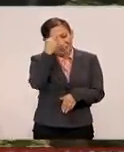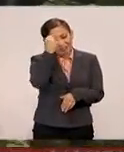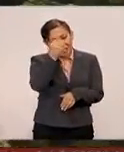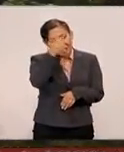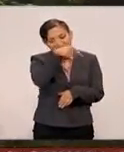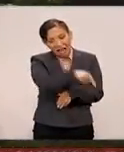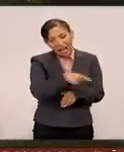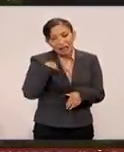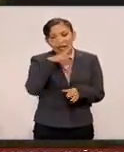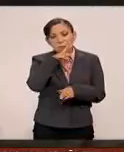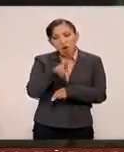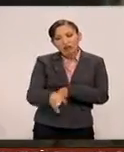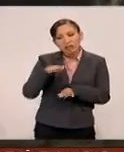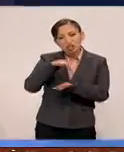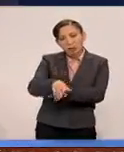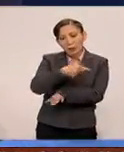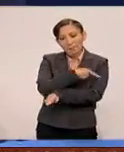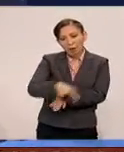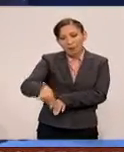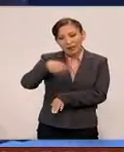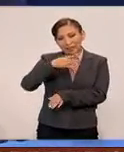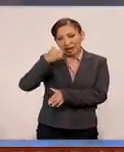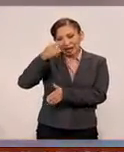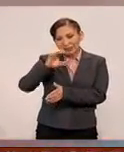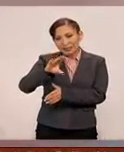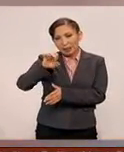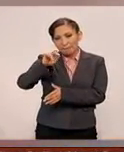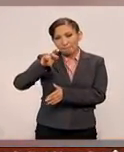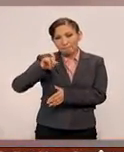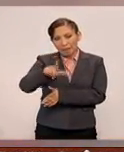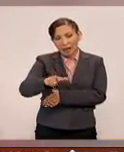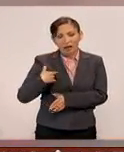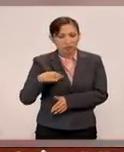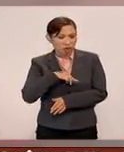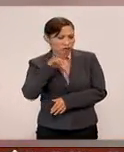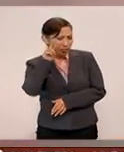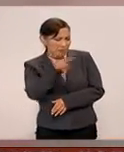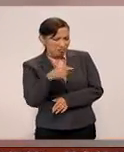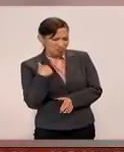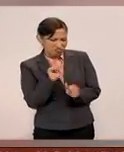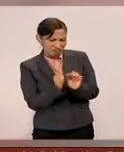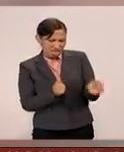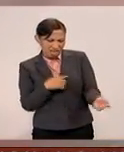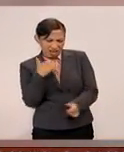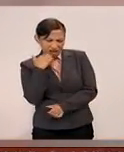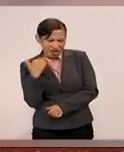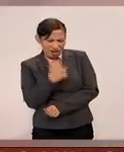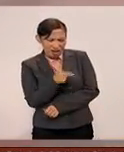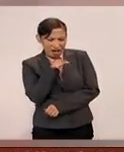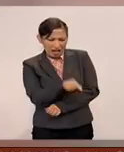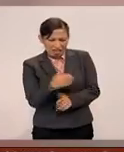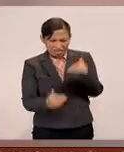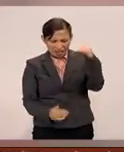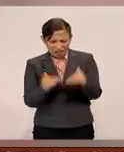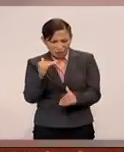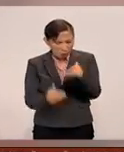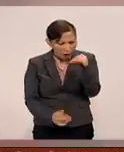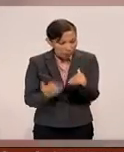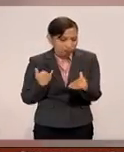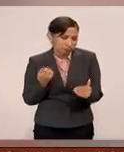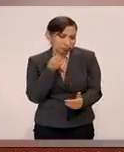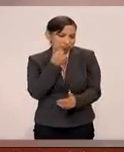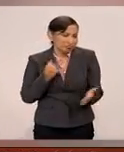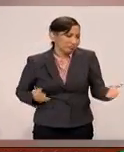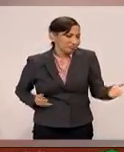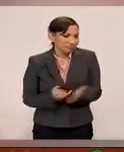técnicas en el reporte sobre pobreza de la CEPAL. Entonces, si tenemos un PIB per cápita alto y poca desigualdad, por